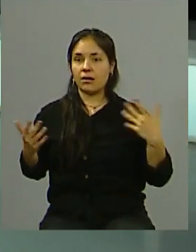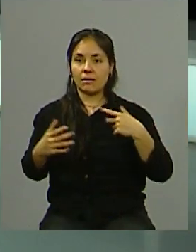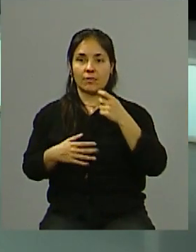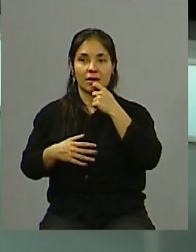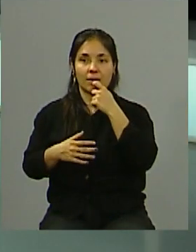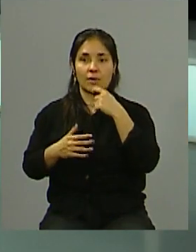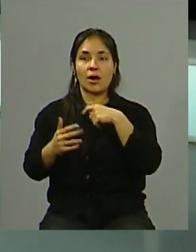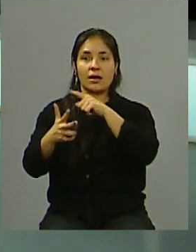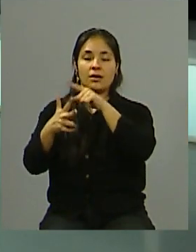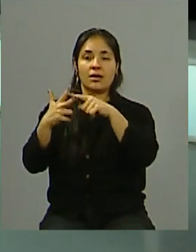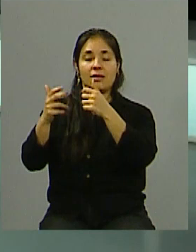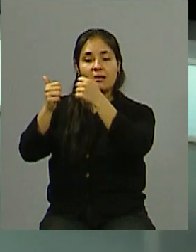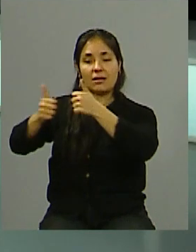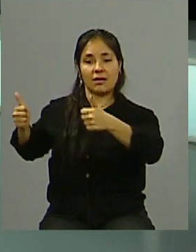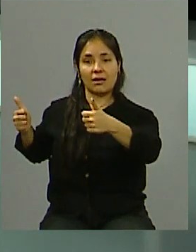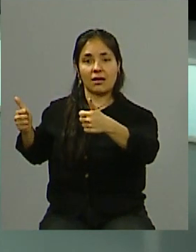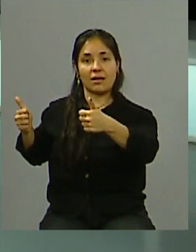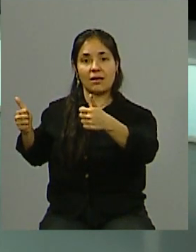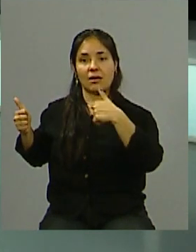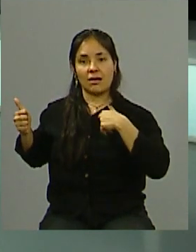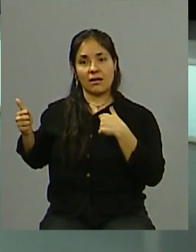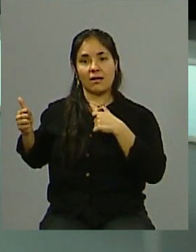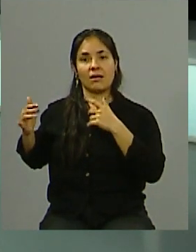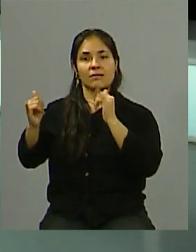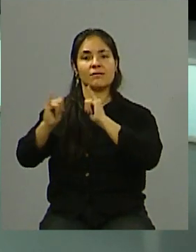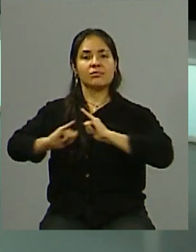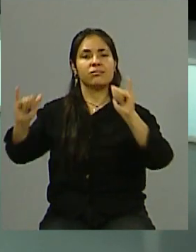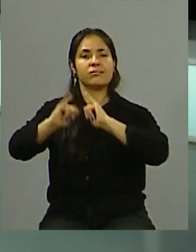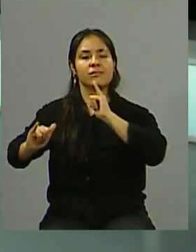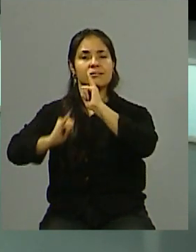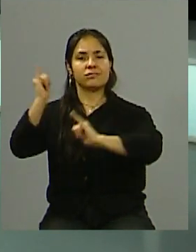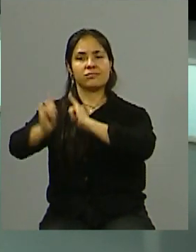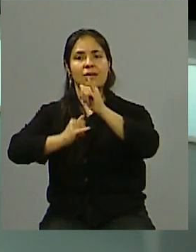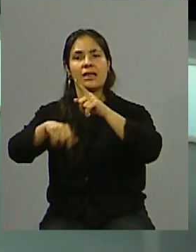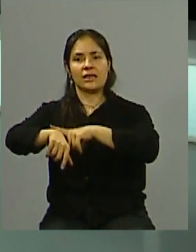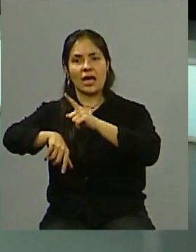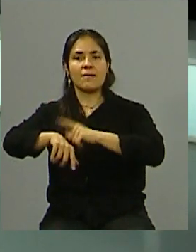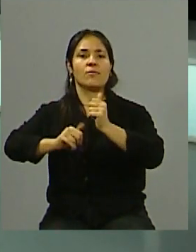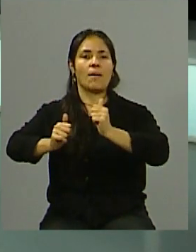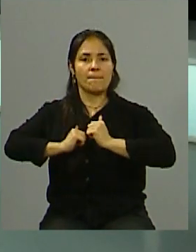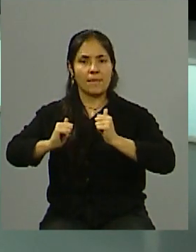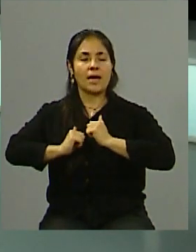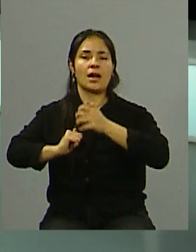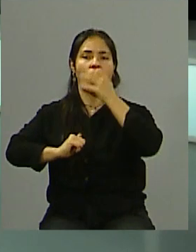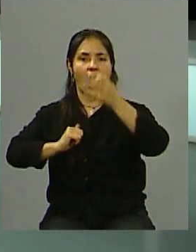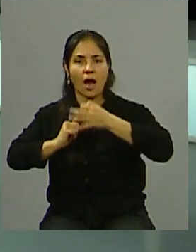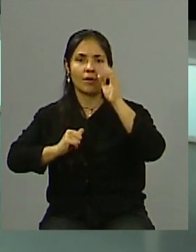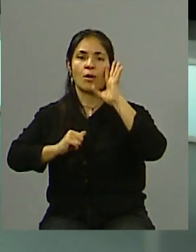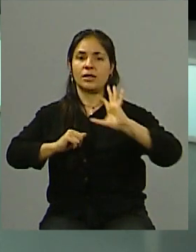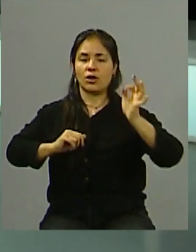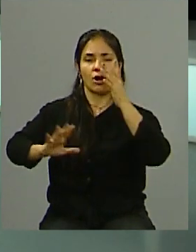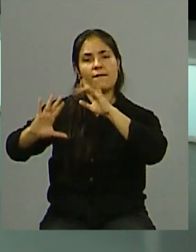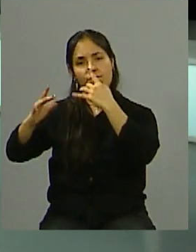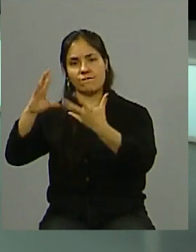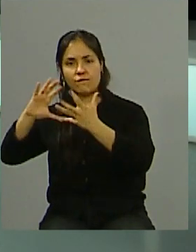otras 3 personas, el contenido se termina diluyendo necesariamente por los tiempos de espera, por la diversidad de formas, hasta